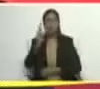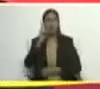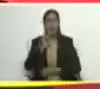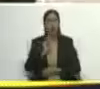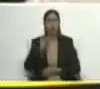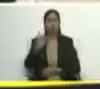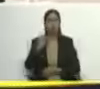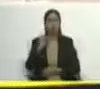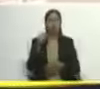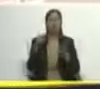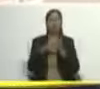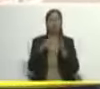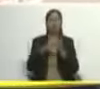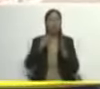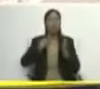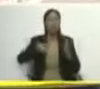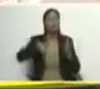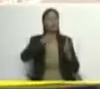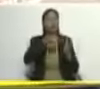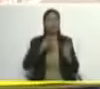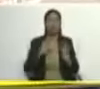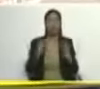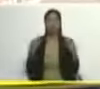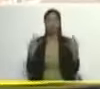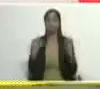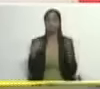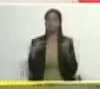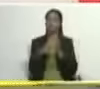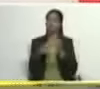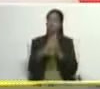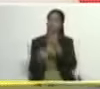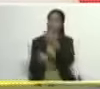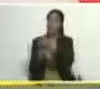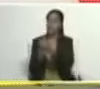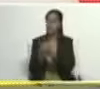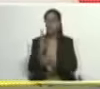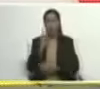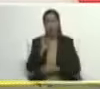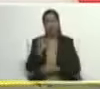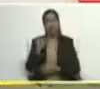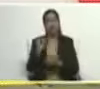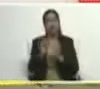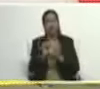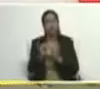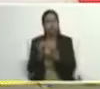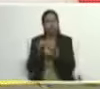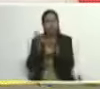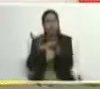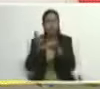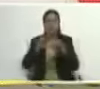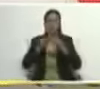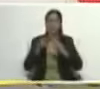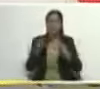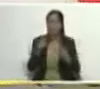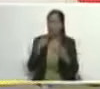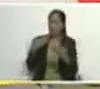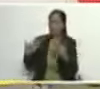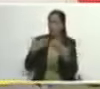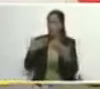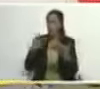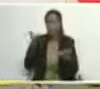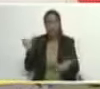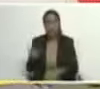Es una deuda que tenemos. Vayamos con Haití a reconstruir la paz, la convivencia y la